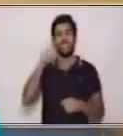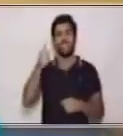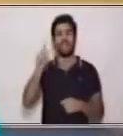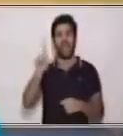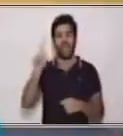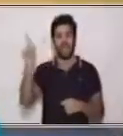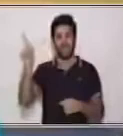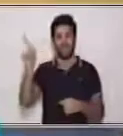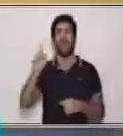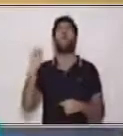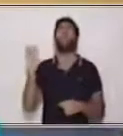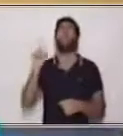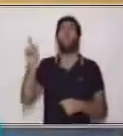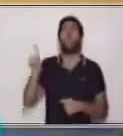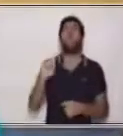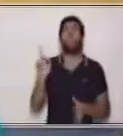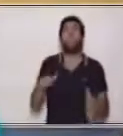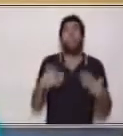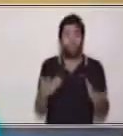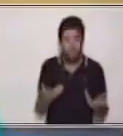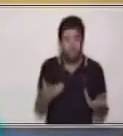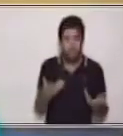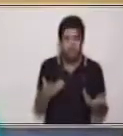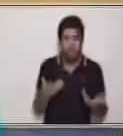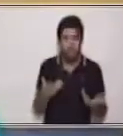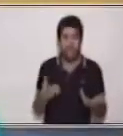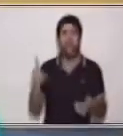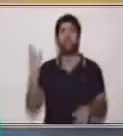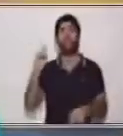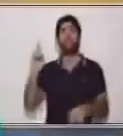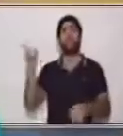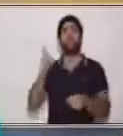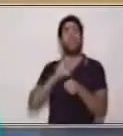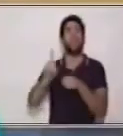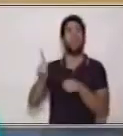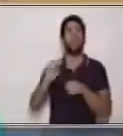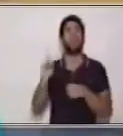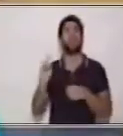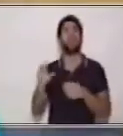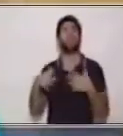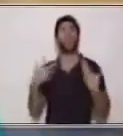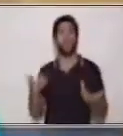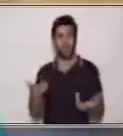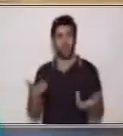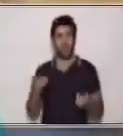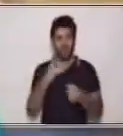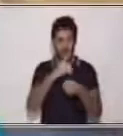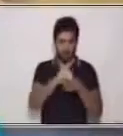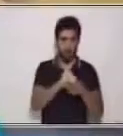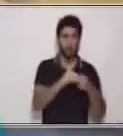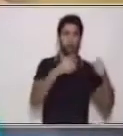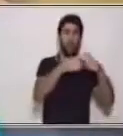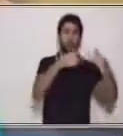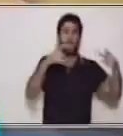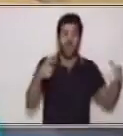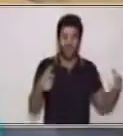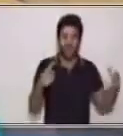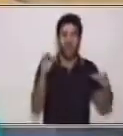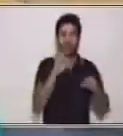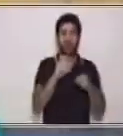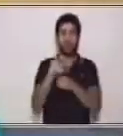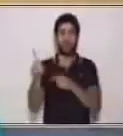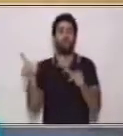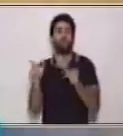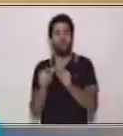al adulto que está contigo. ¿Quedan en un departamento grande o en un departamento pequeño? Es